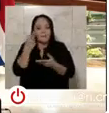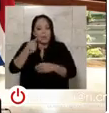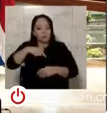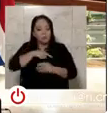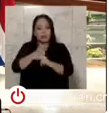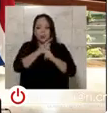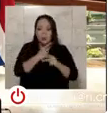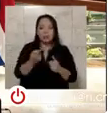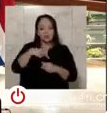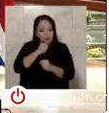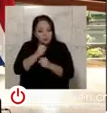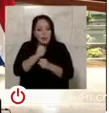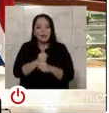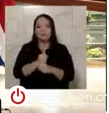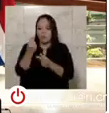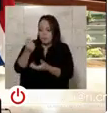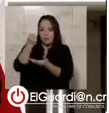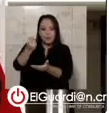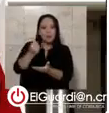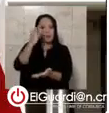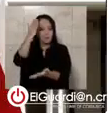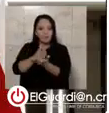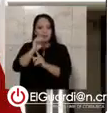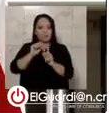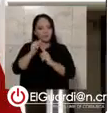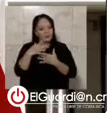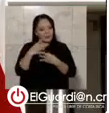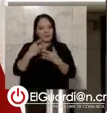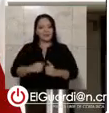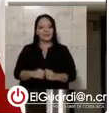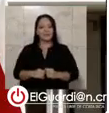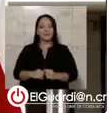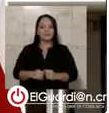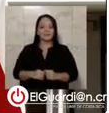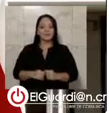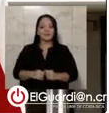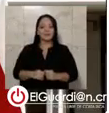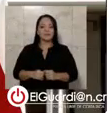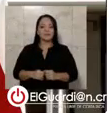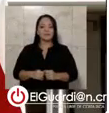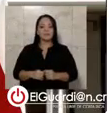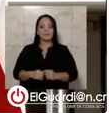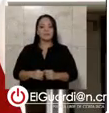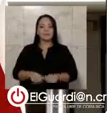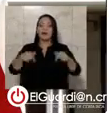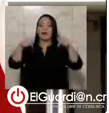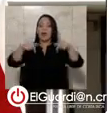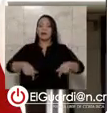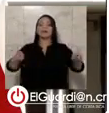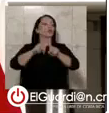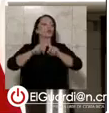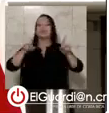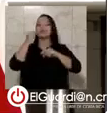estamos haciendo y que estamos invirtiendo. Entonces, este no es un gobierno como el que han